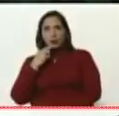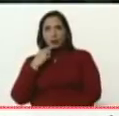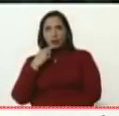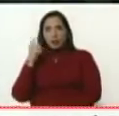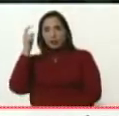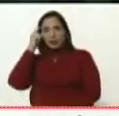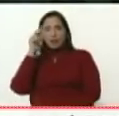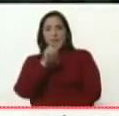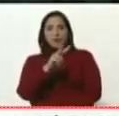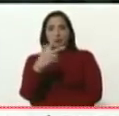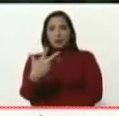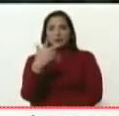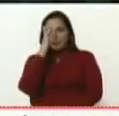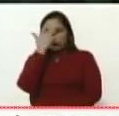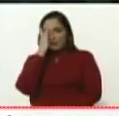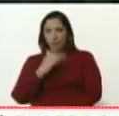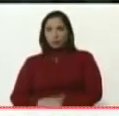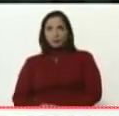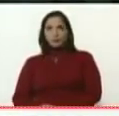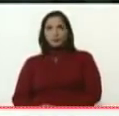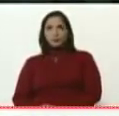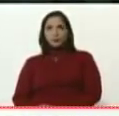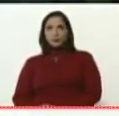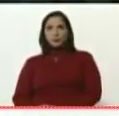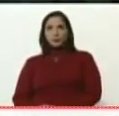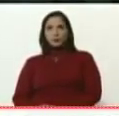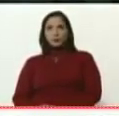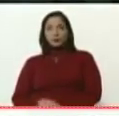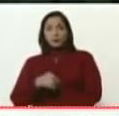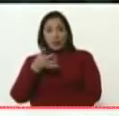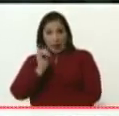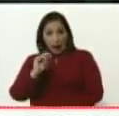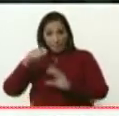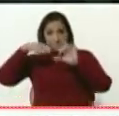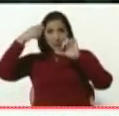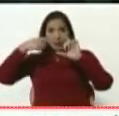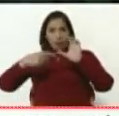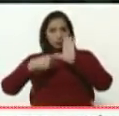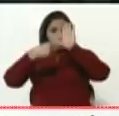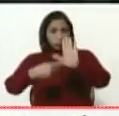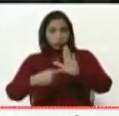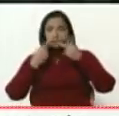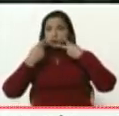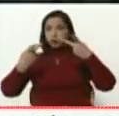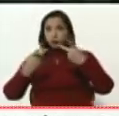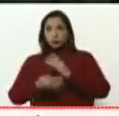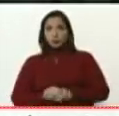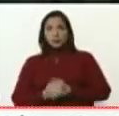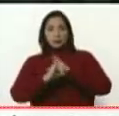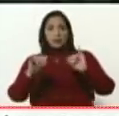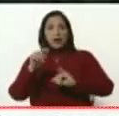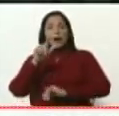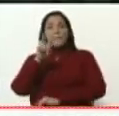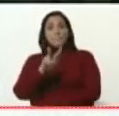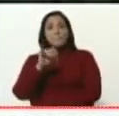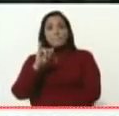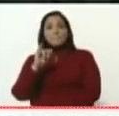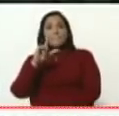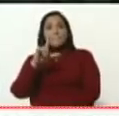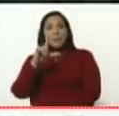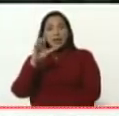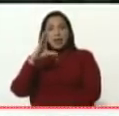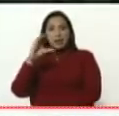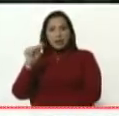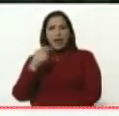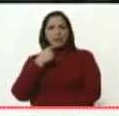día 23 de febrero. Hay un video, que se los voy a mostrar, que publicó que guindó Vilca Fernández en las redes, diciendo